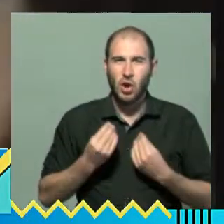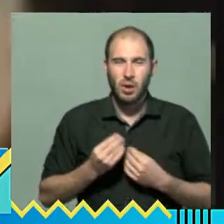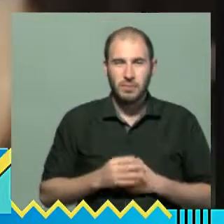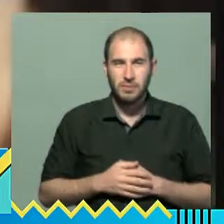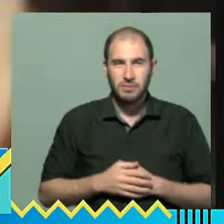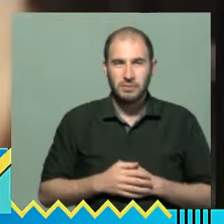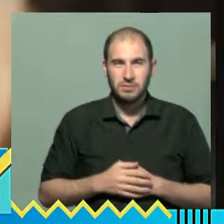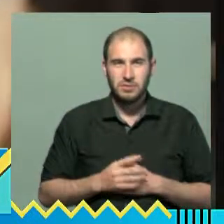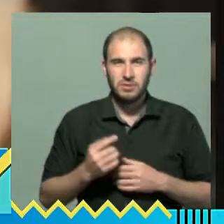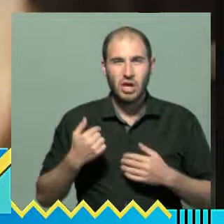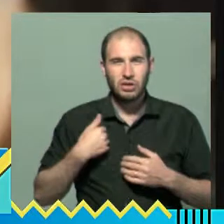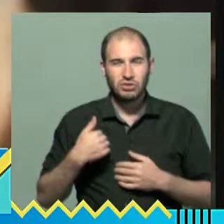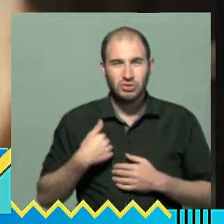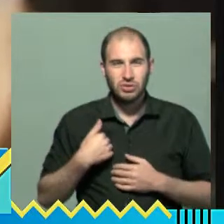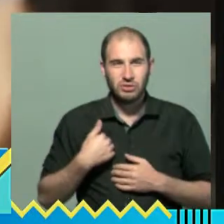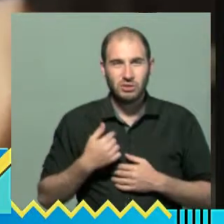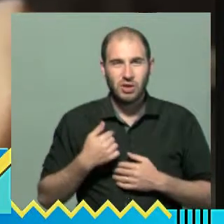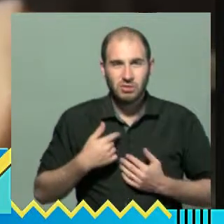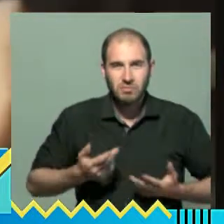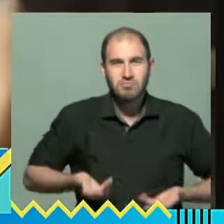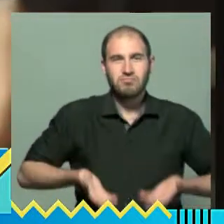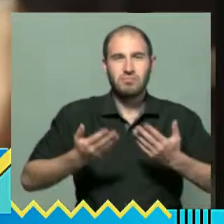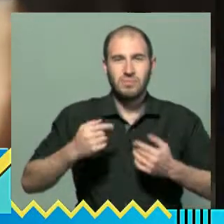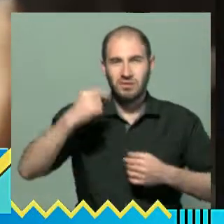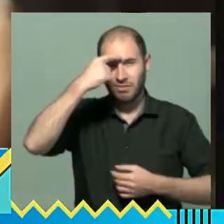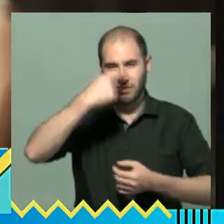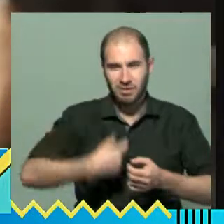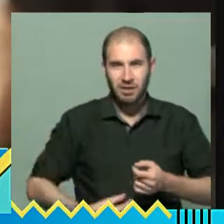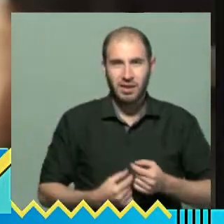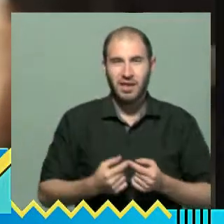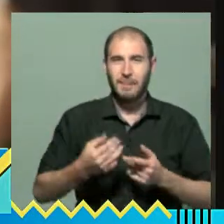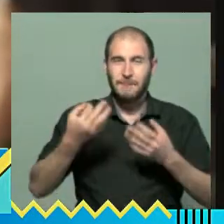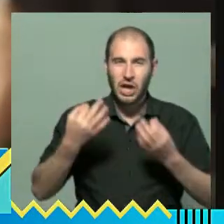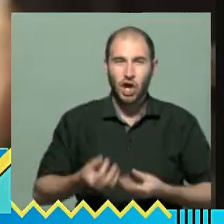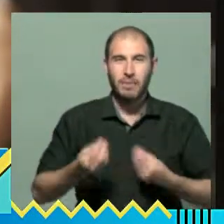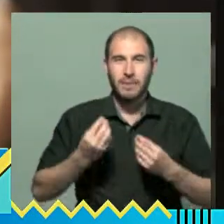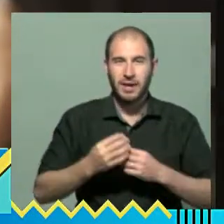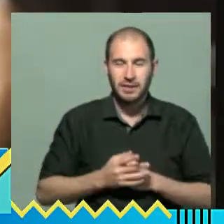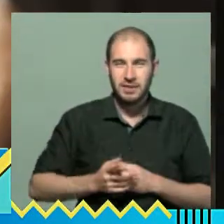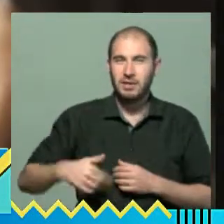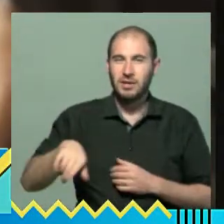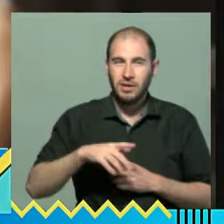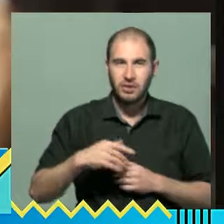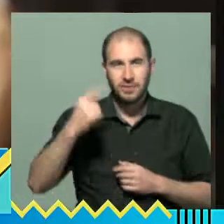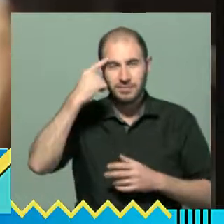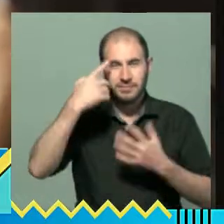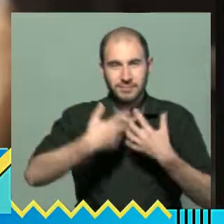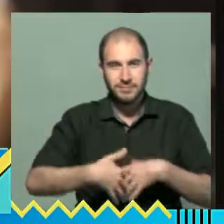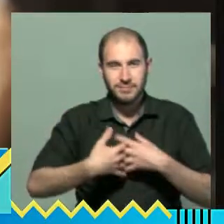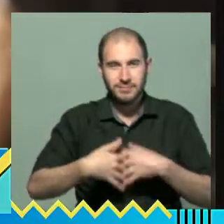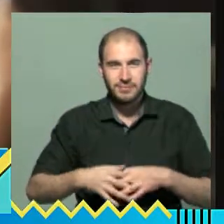que mi estado de activación cortical sea el ideal para que yo pueda ponerme a pensar